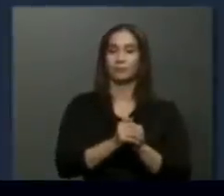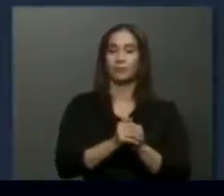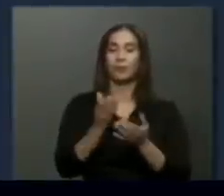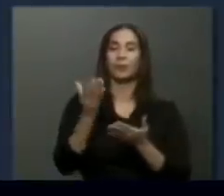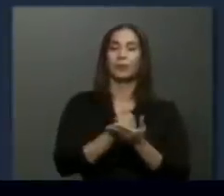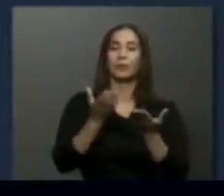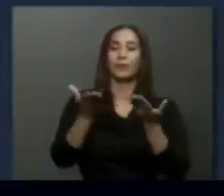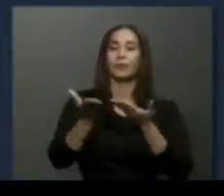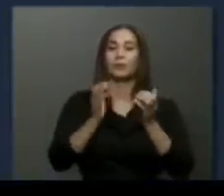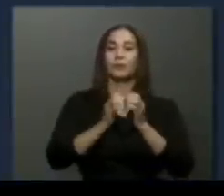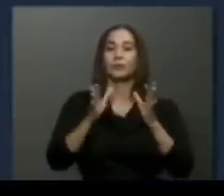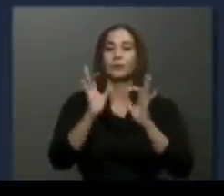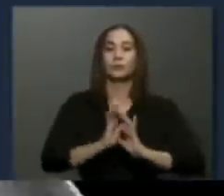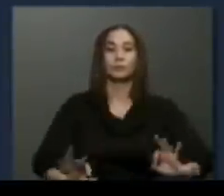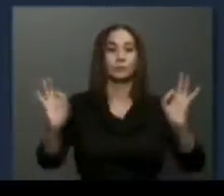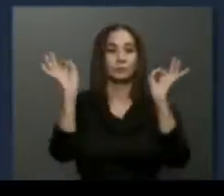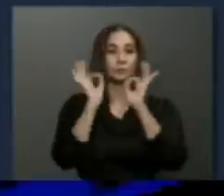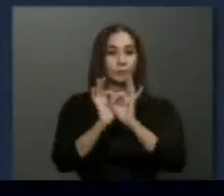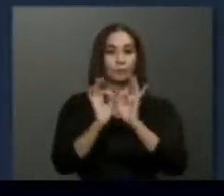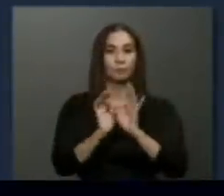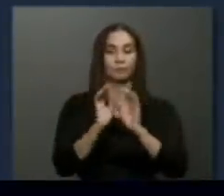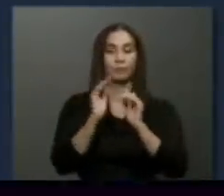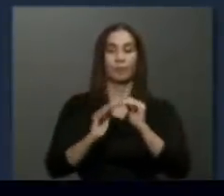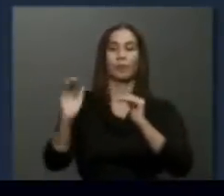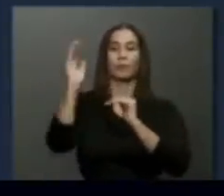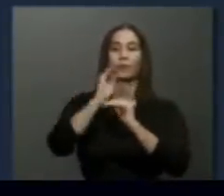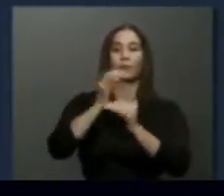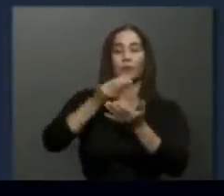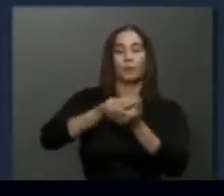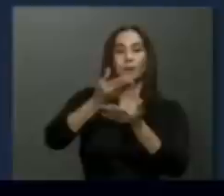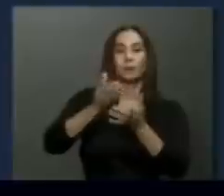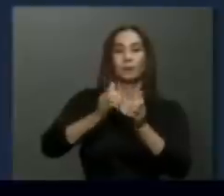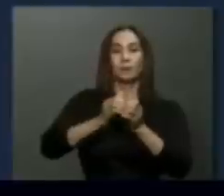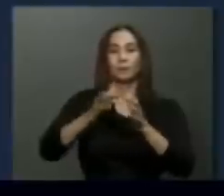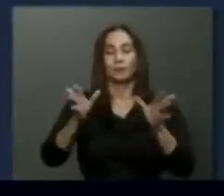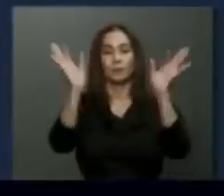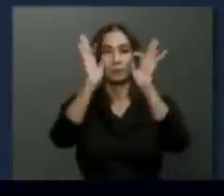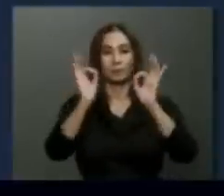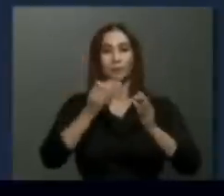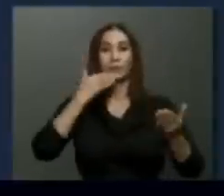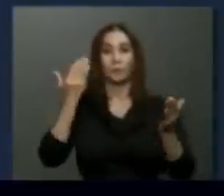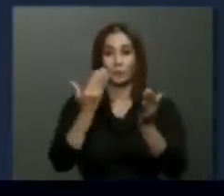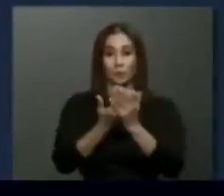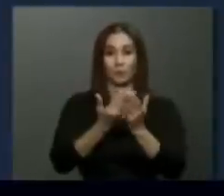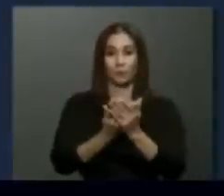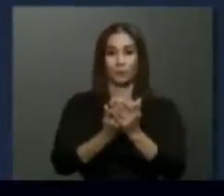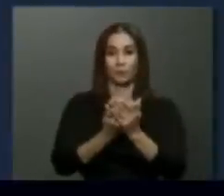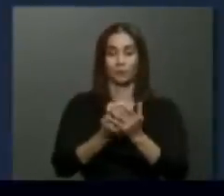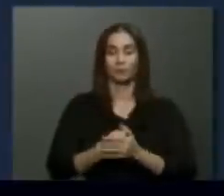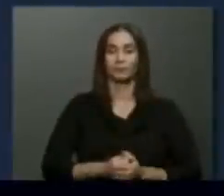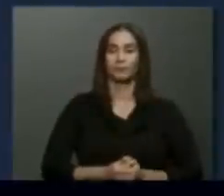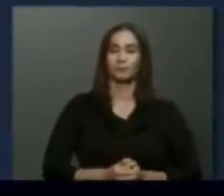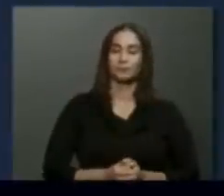rescatando los servicios públicos básicos por el aumento de la inversión pública de manera eficiente y con